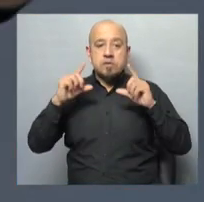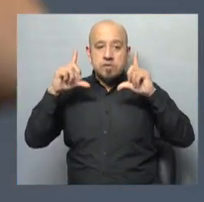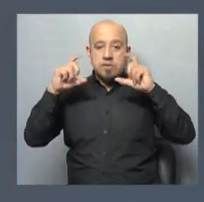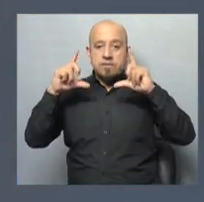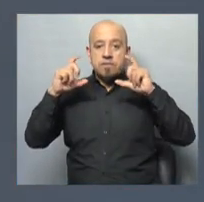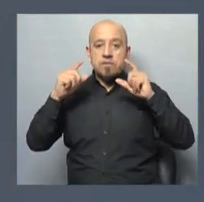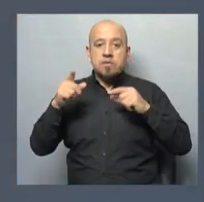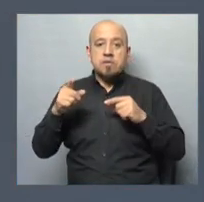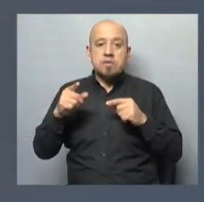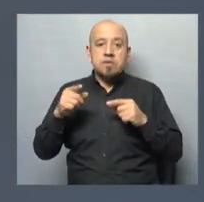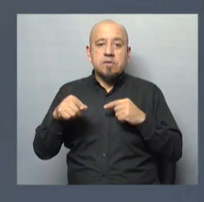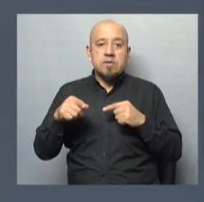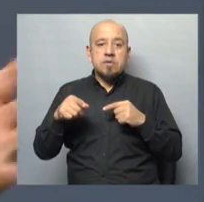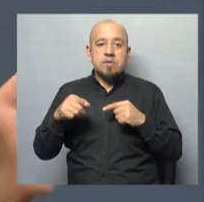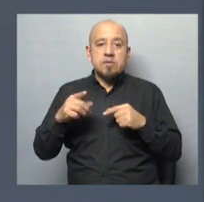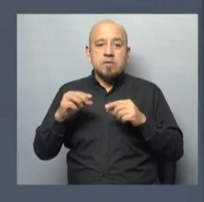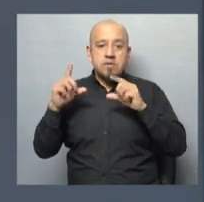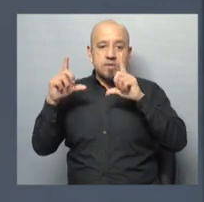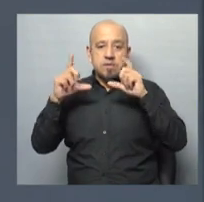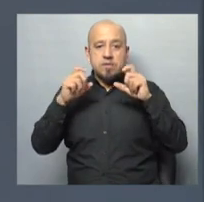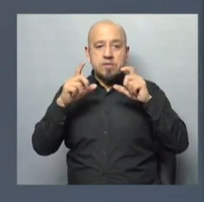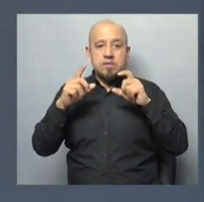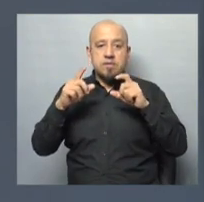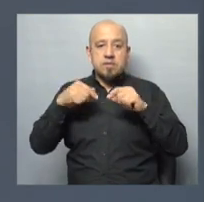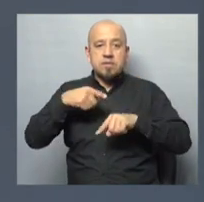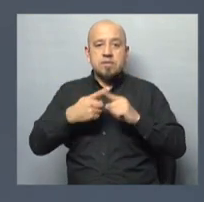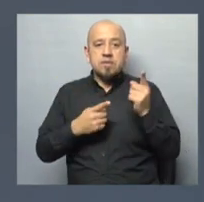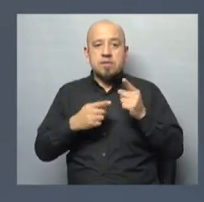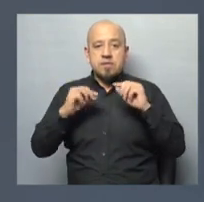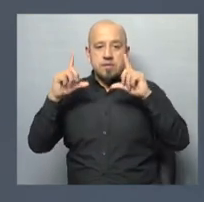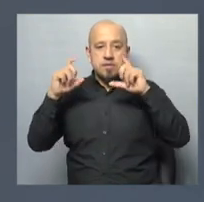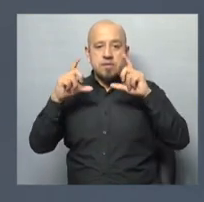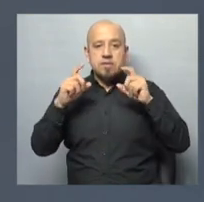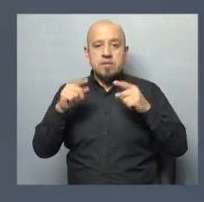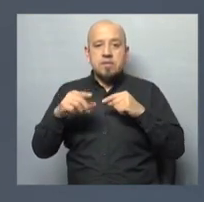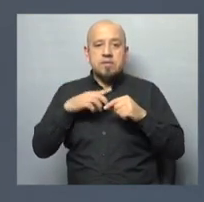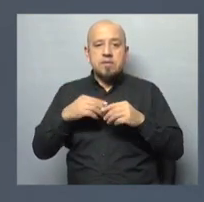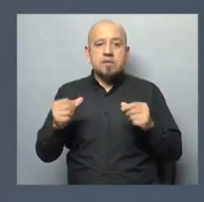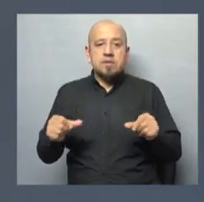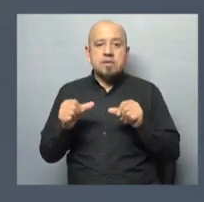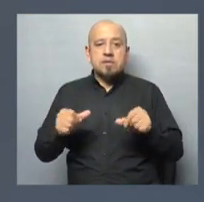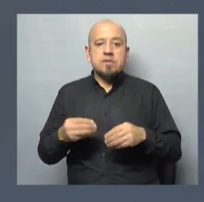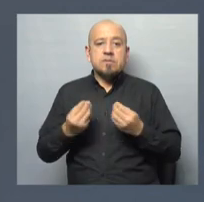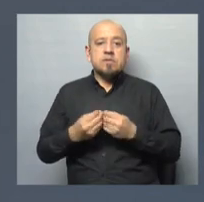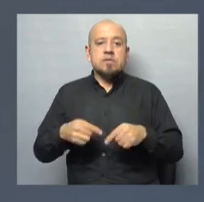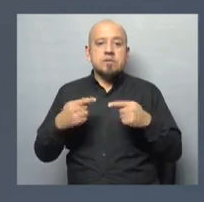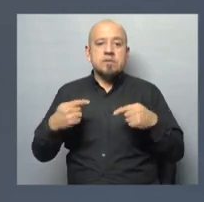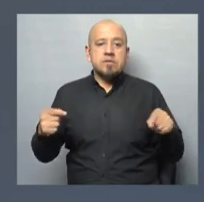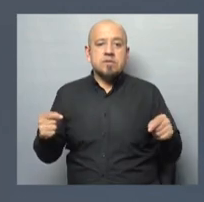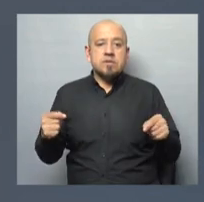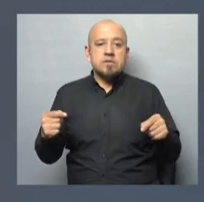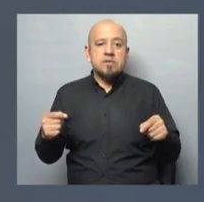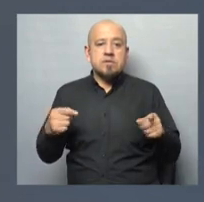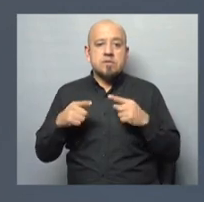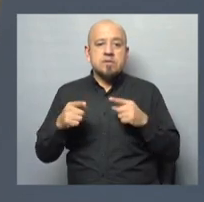ahora está también sacando fotos mi tía se jubiló y se puso a hacer un montón de cosas y no sé marcar